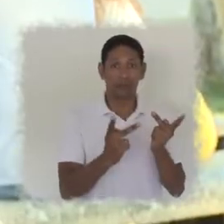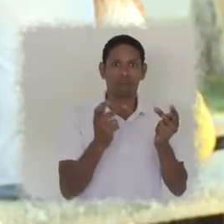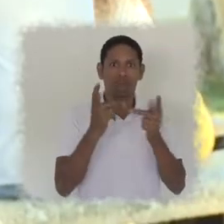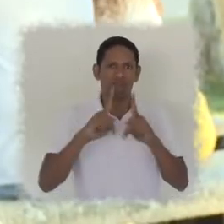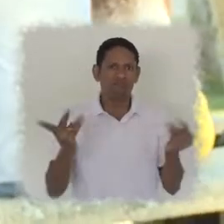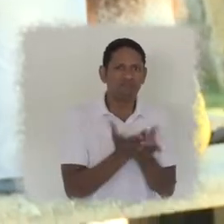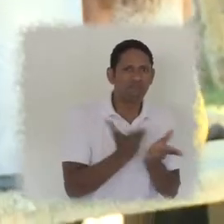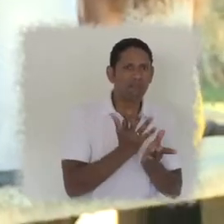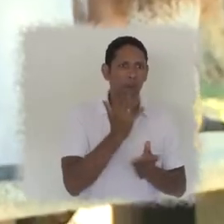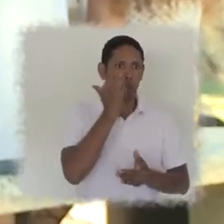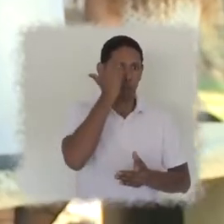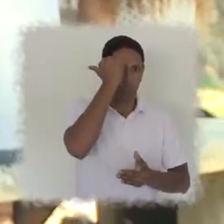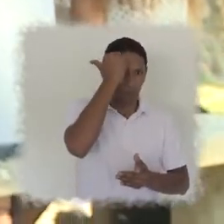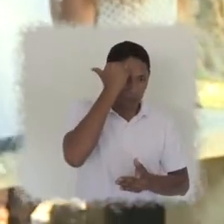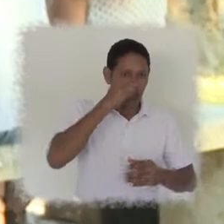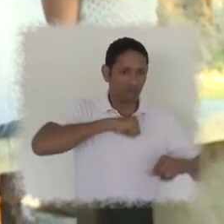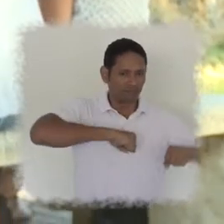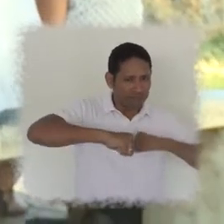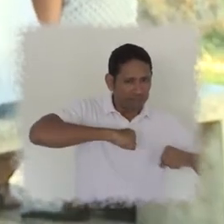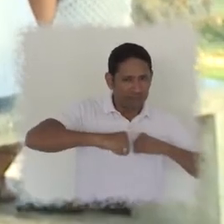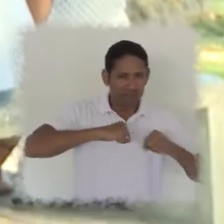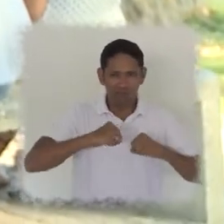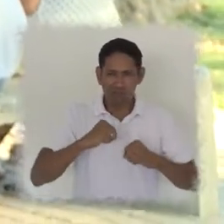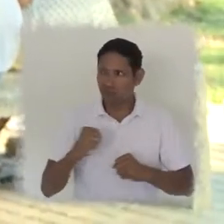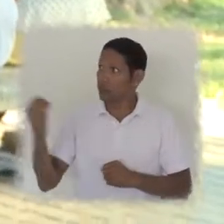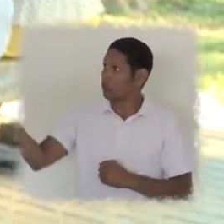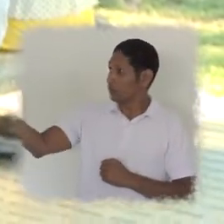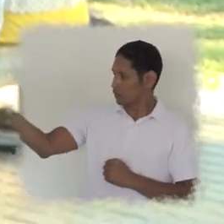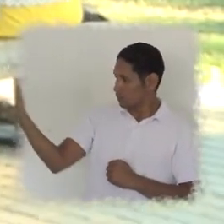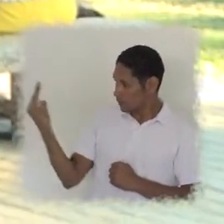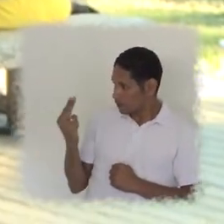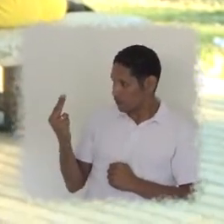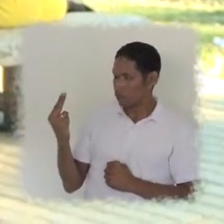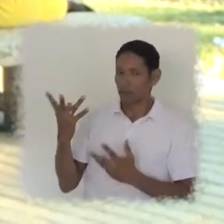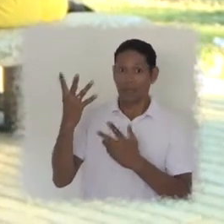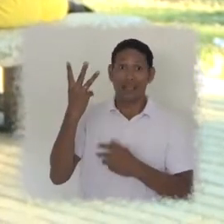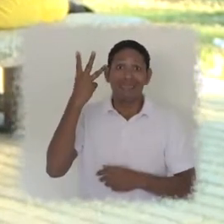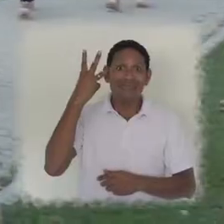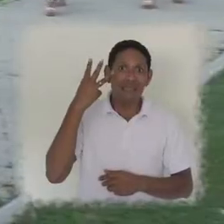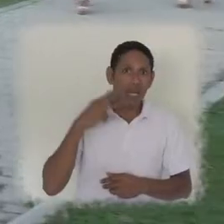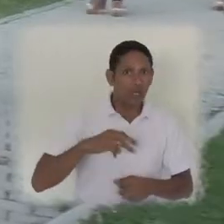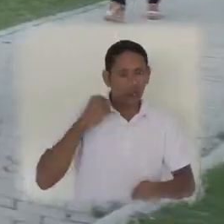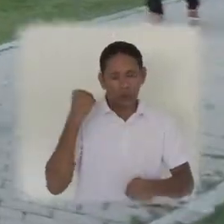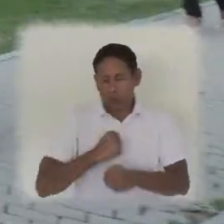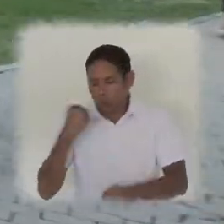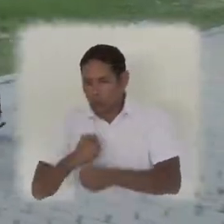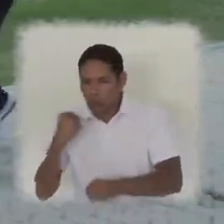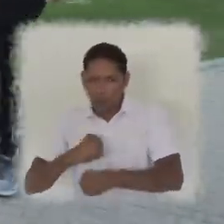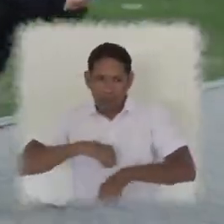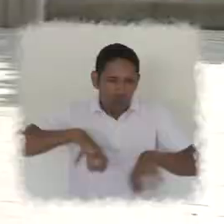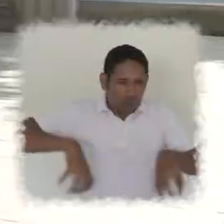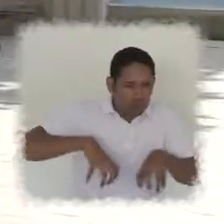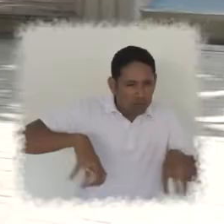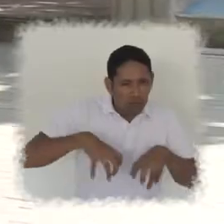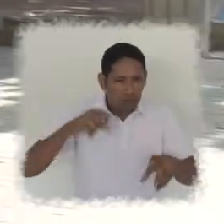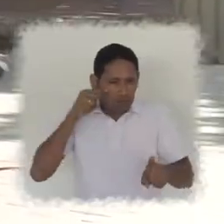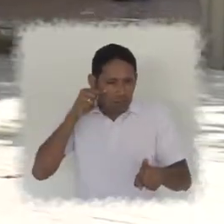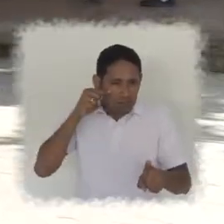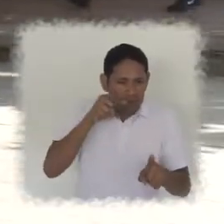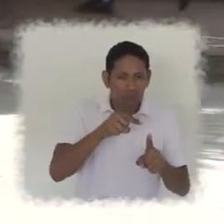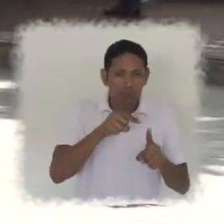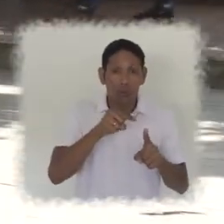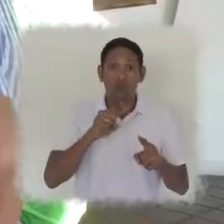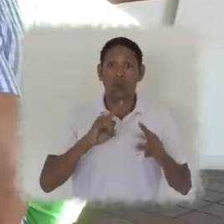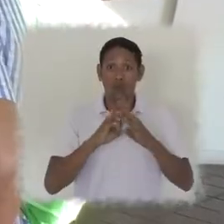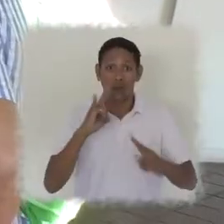Docentes, estudiantes y directivos participaron activamente de la cita de evaluación. Luego de 3 días de extenuante agenda, la